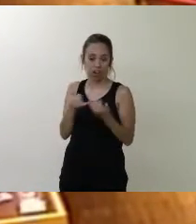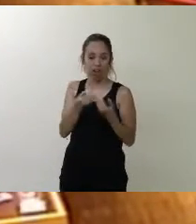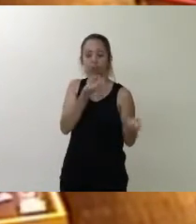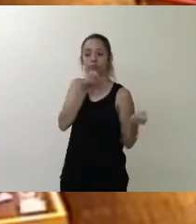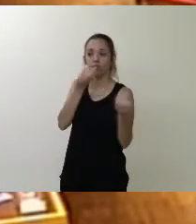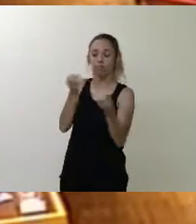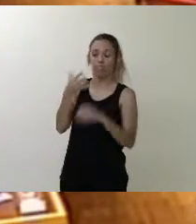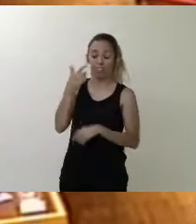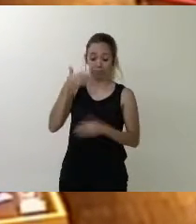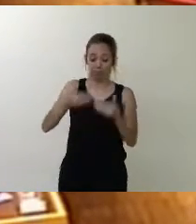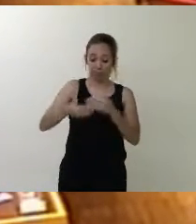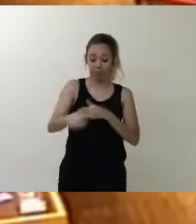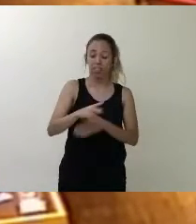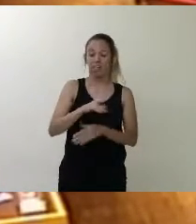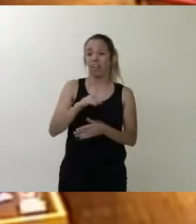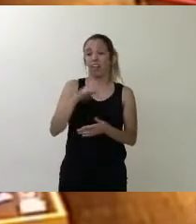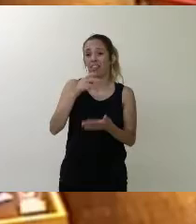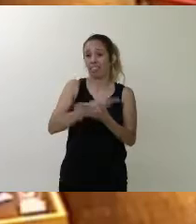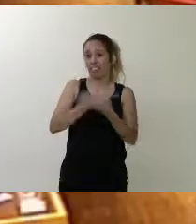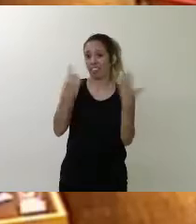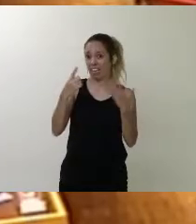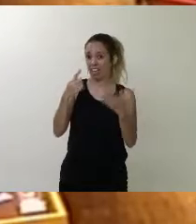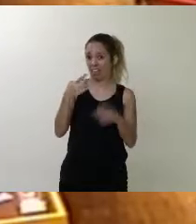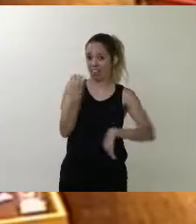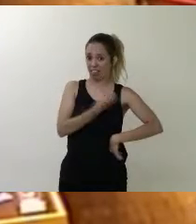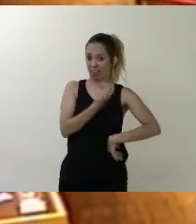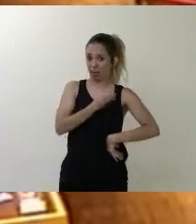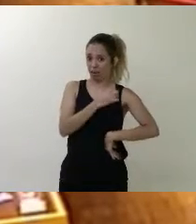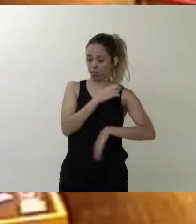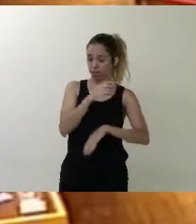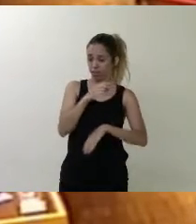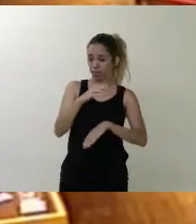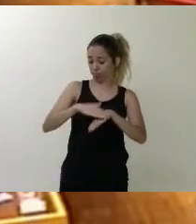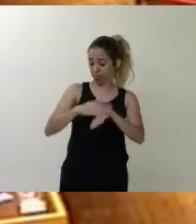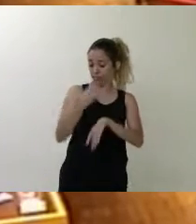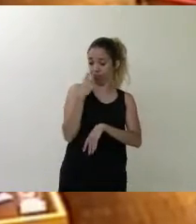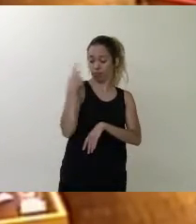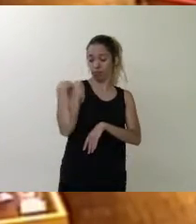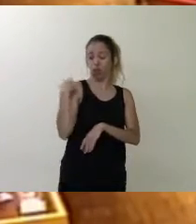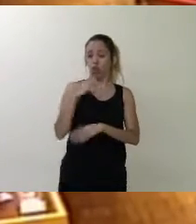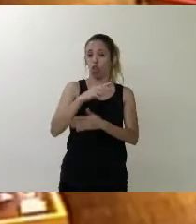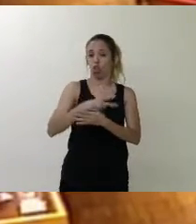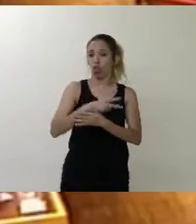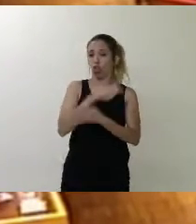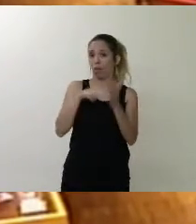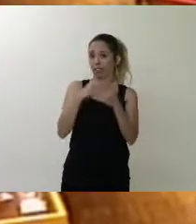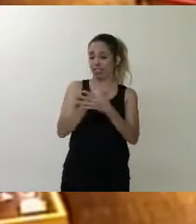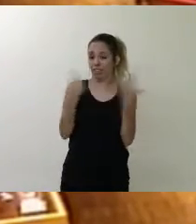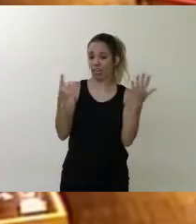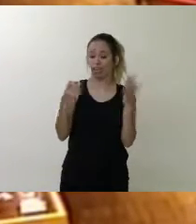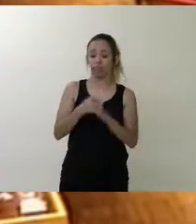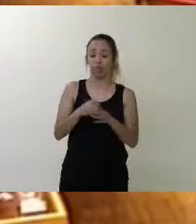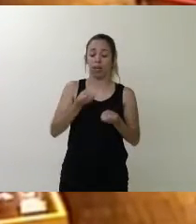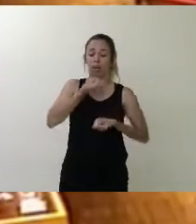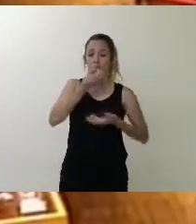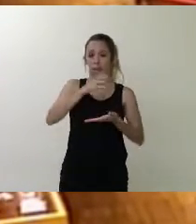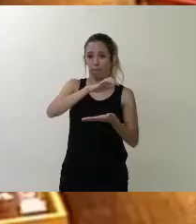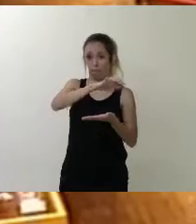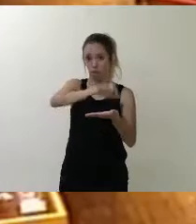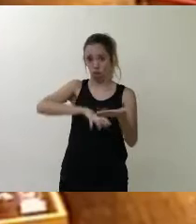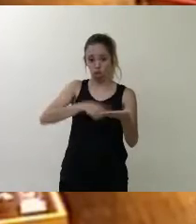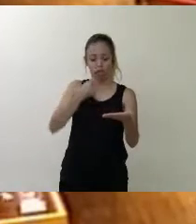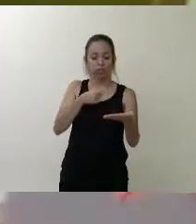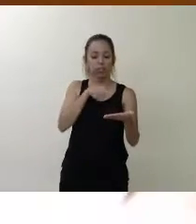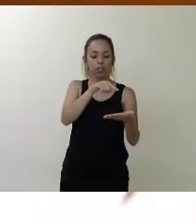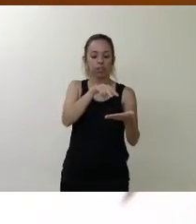que el 16 de noviembre de 2016 el Cabildo se saca una nota de prensa donde el Cabildo y Ayuntamiento avanzan en el